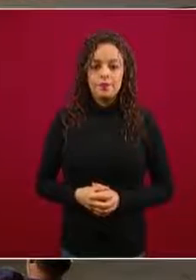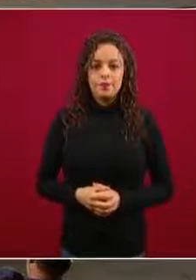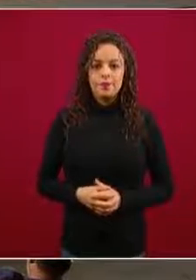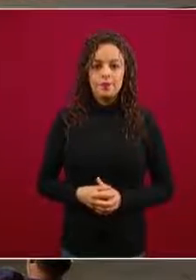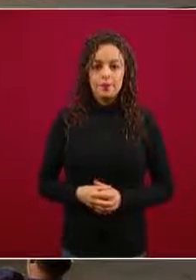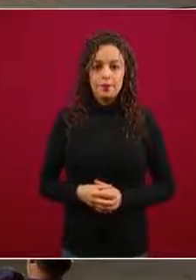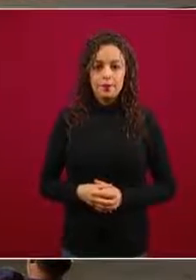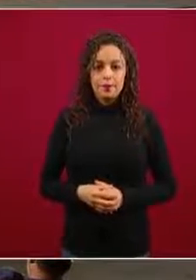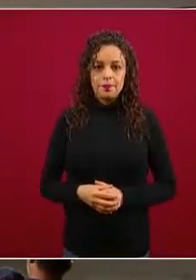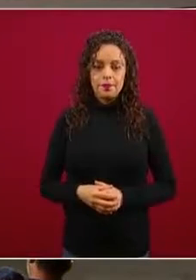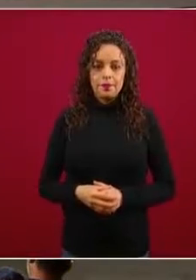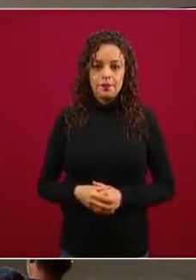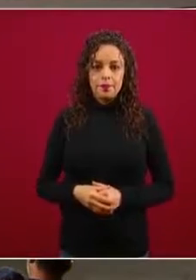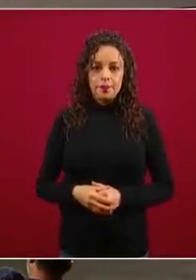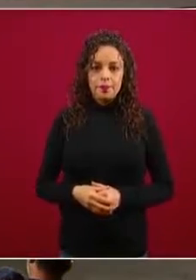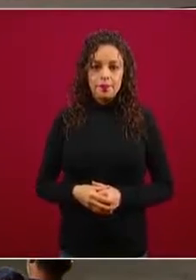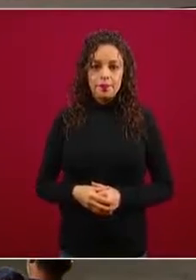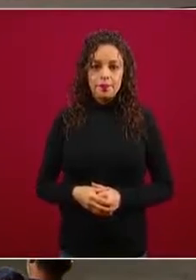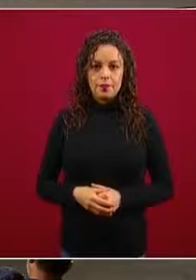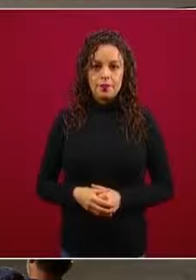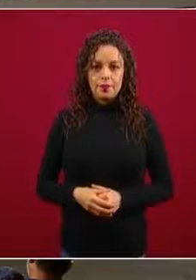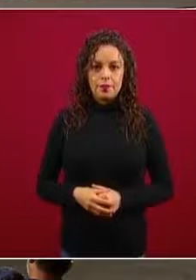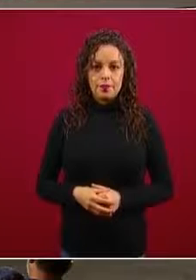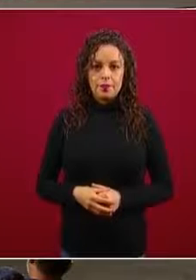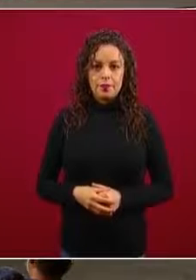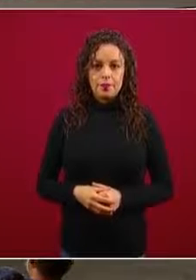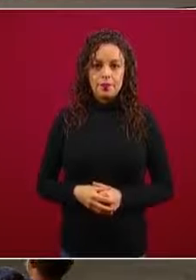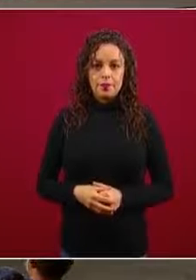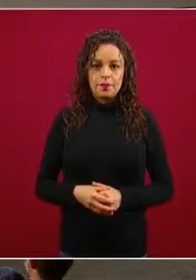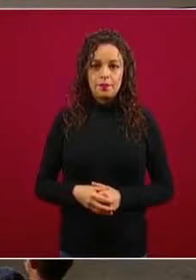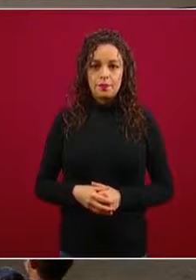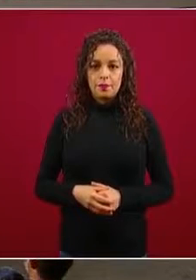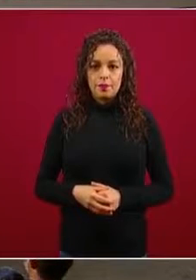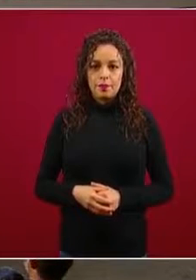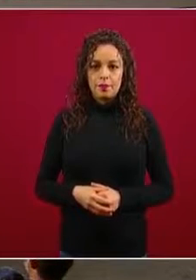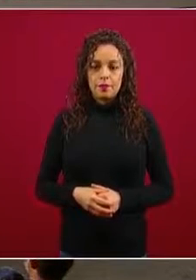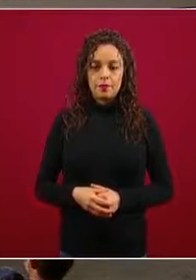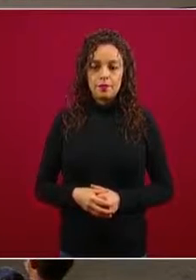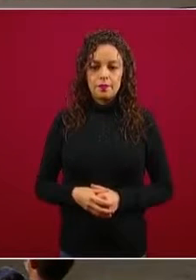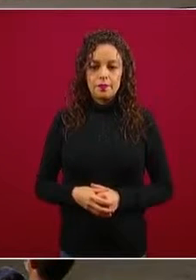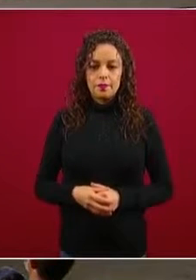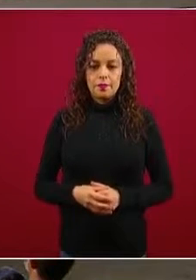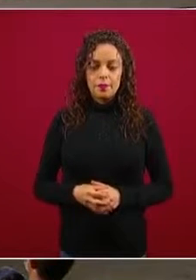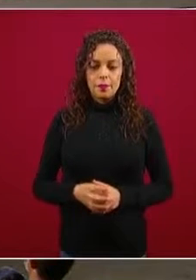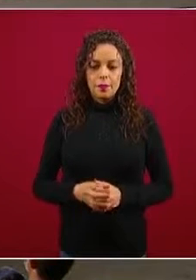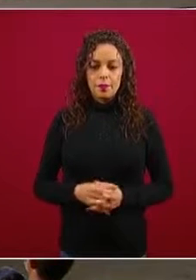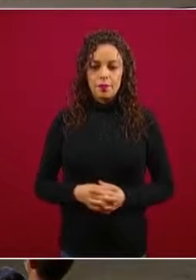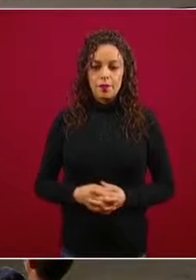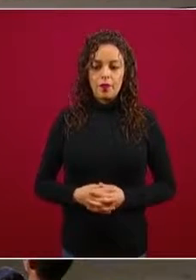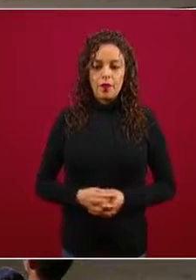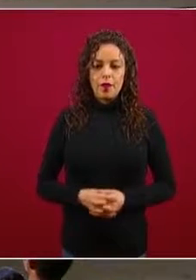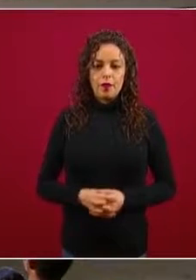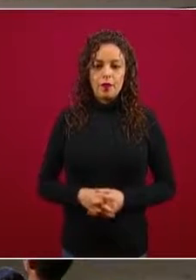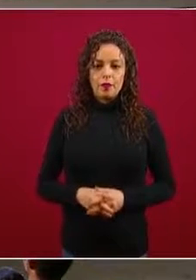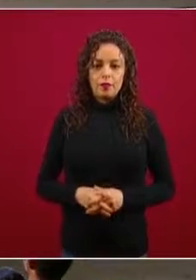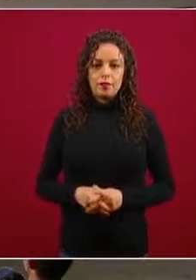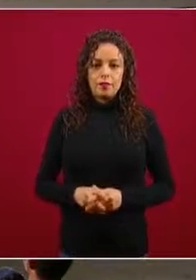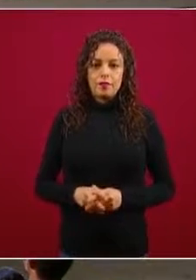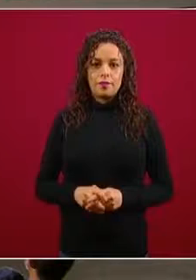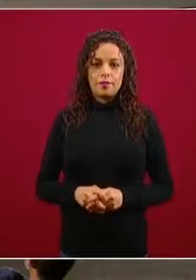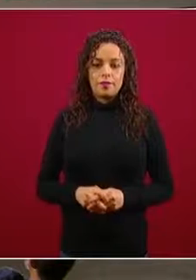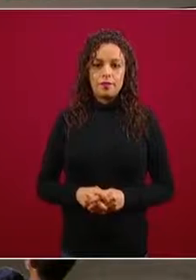¿Sin el micrófono está bien? Sí se escucha, ¿no? ¿Sí? Es que no. No, dámelo entonces si quieres.